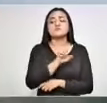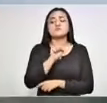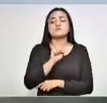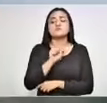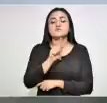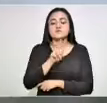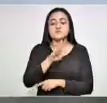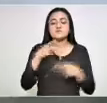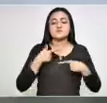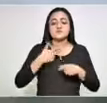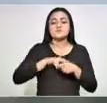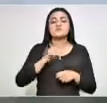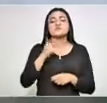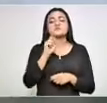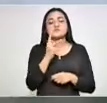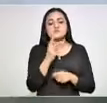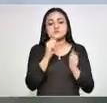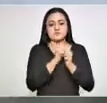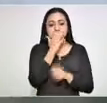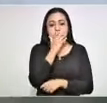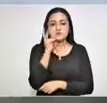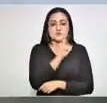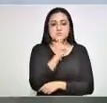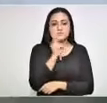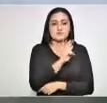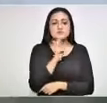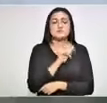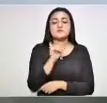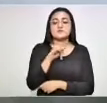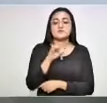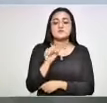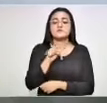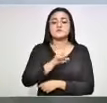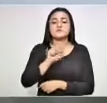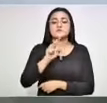175 pacientes hospitalizados, 22 con ventilación asistida,